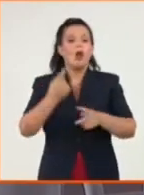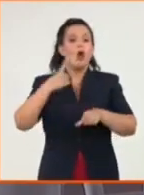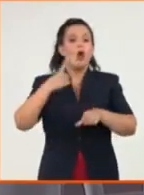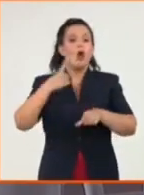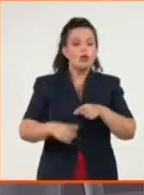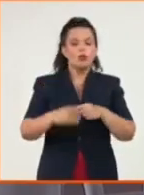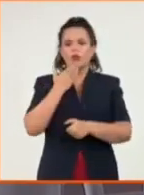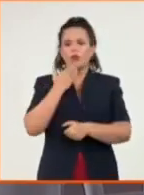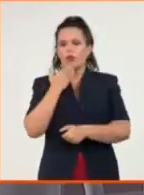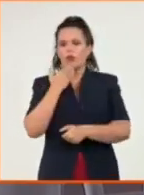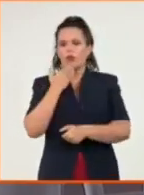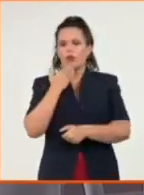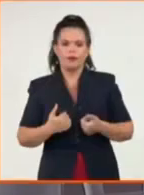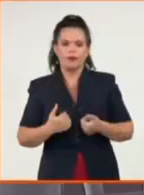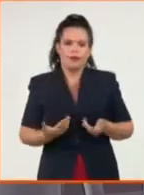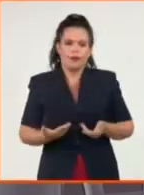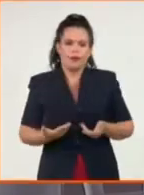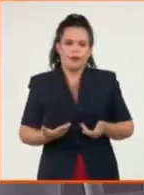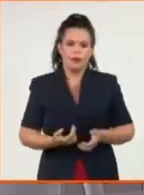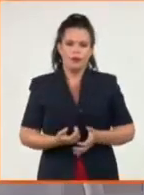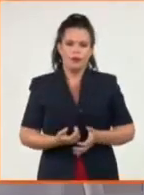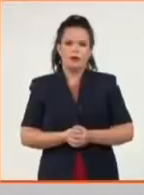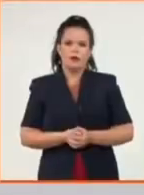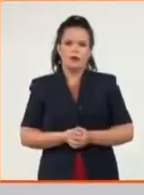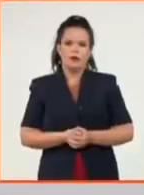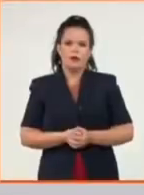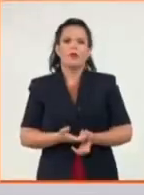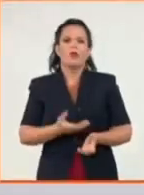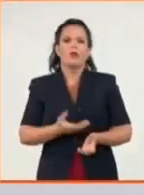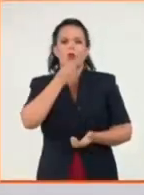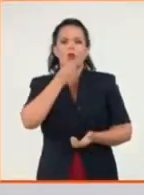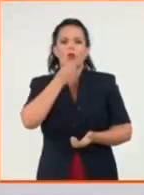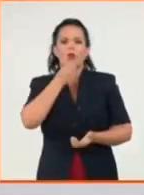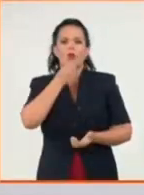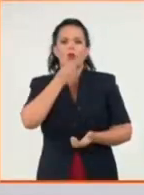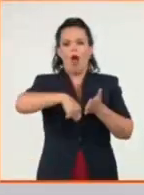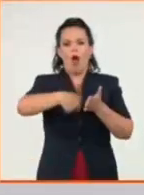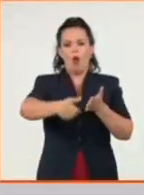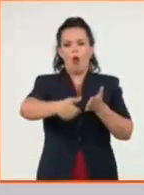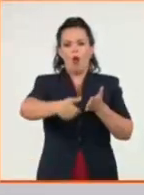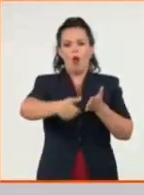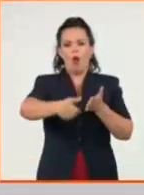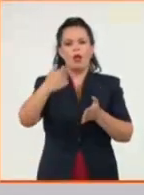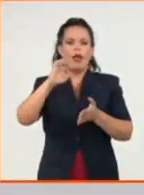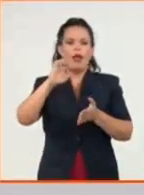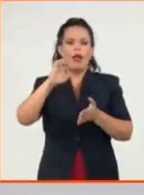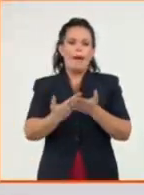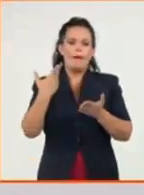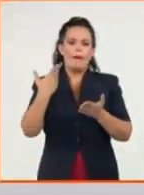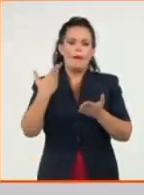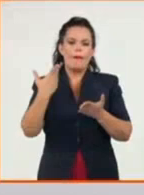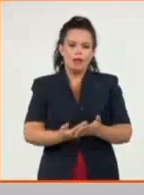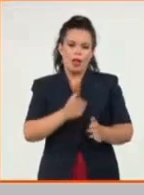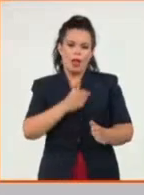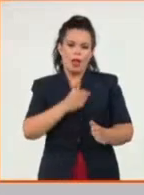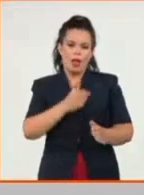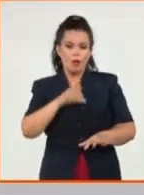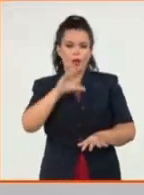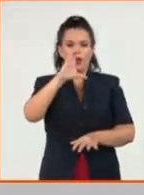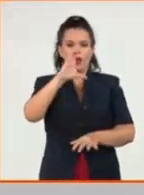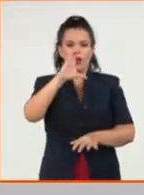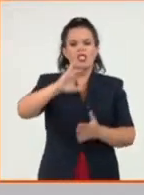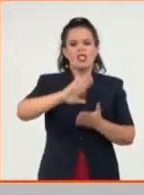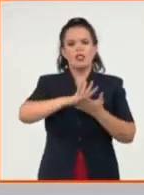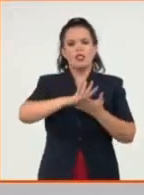de estos sistemas fotovoltaicos a través de empresas importadores en estos momentos las importadoras de cine y las tiendas caribe